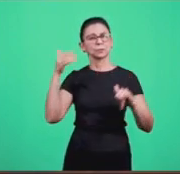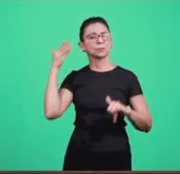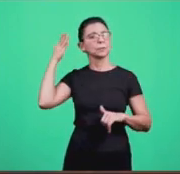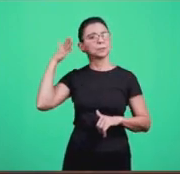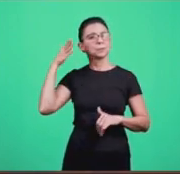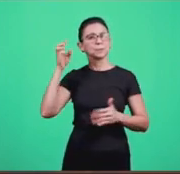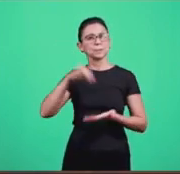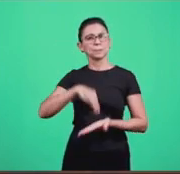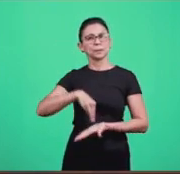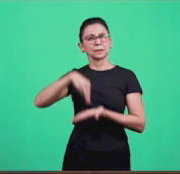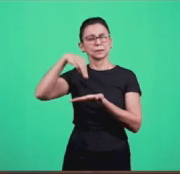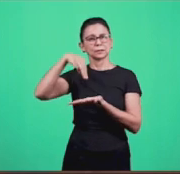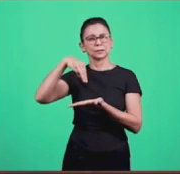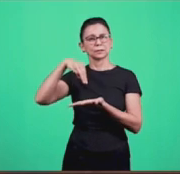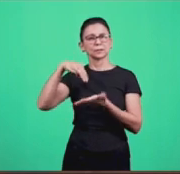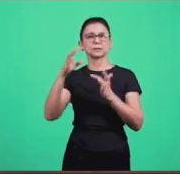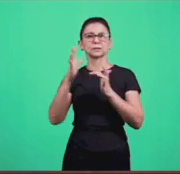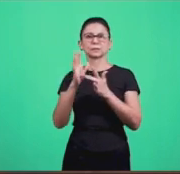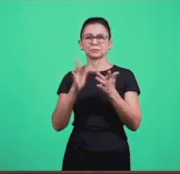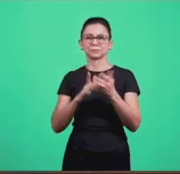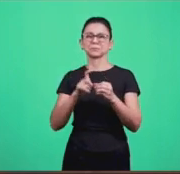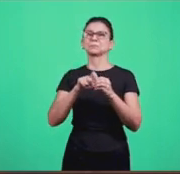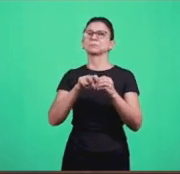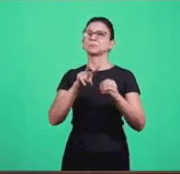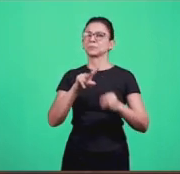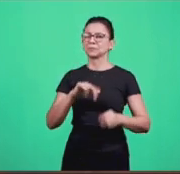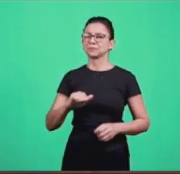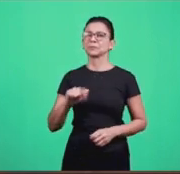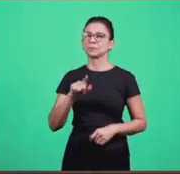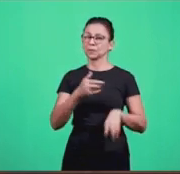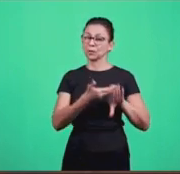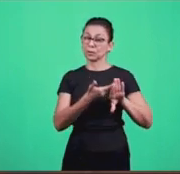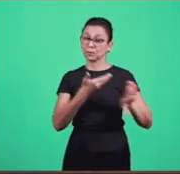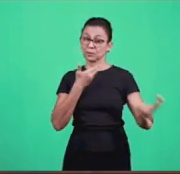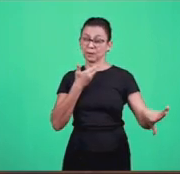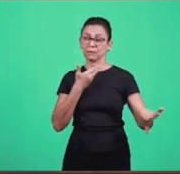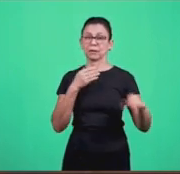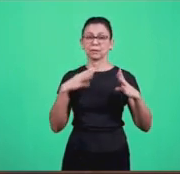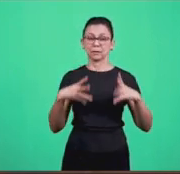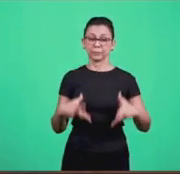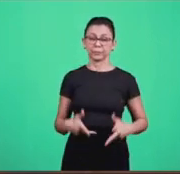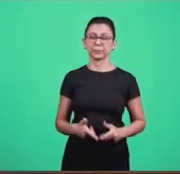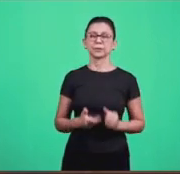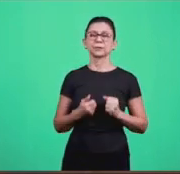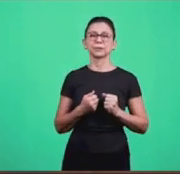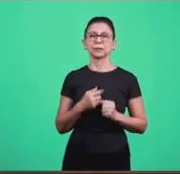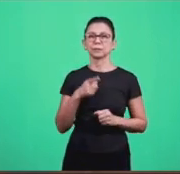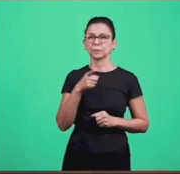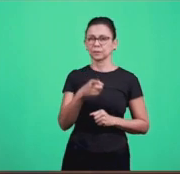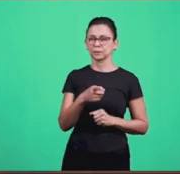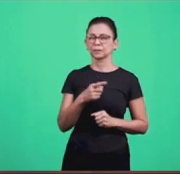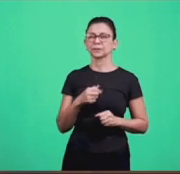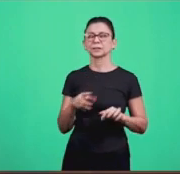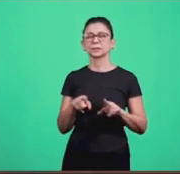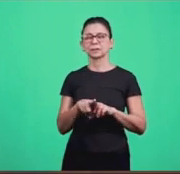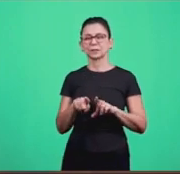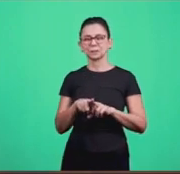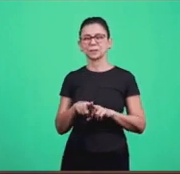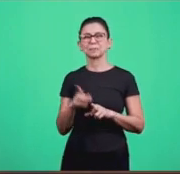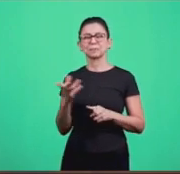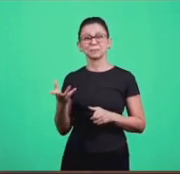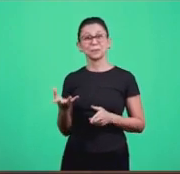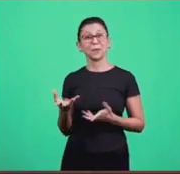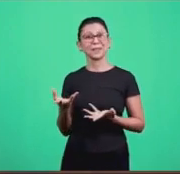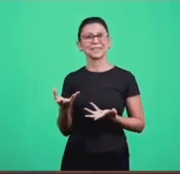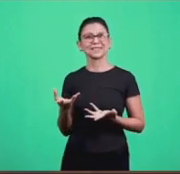el Señor es nuestro Dios. Maranata. Jesús va a volver. Prepara tu vida para que tú